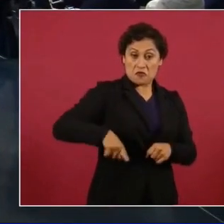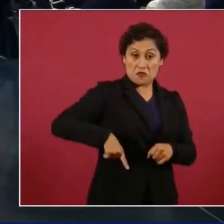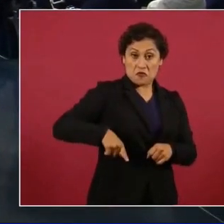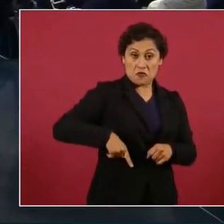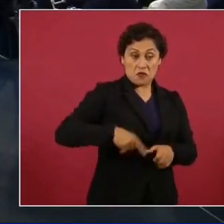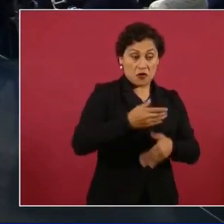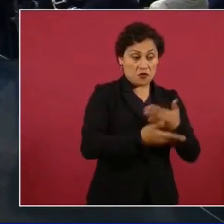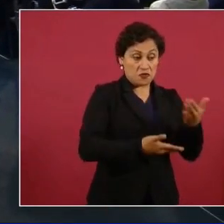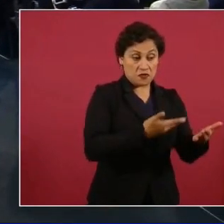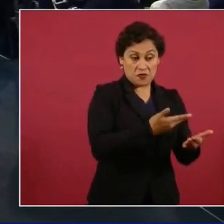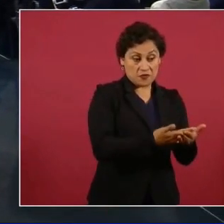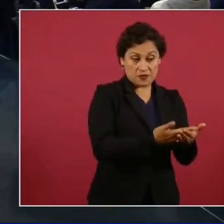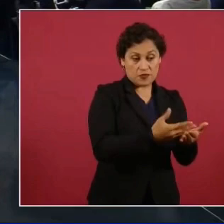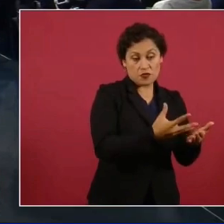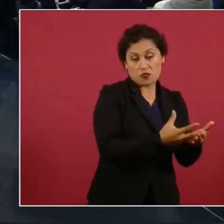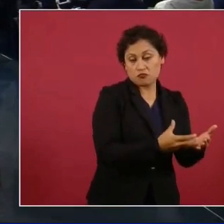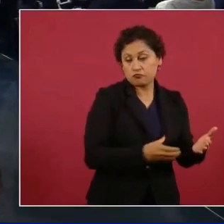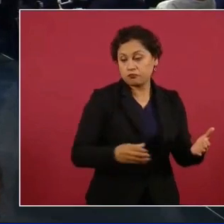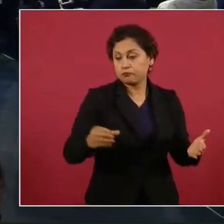se